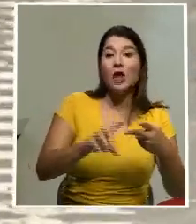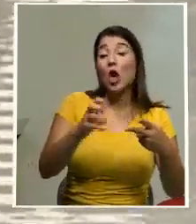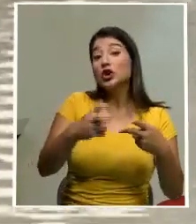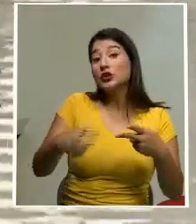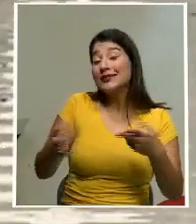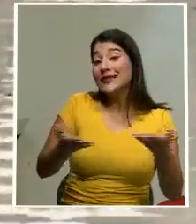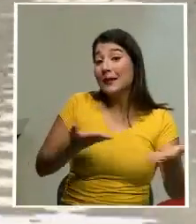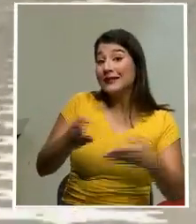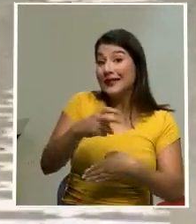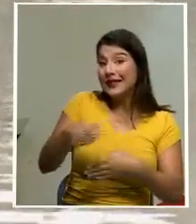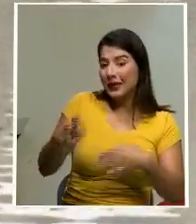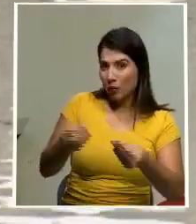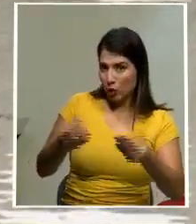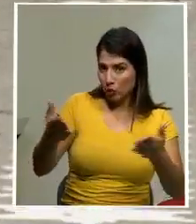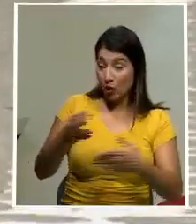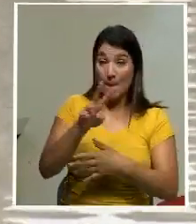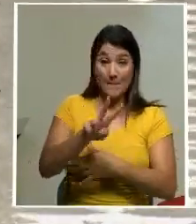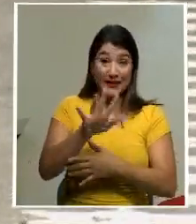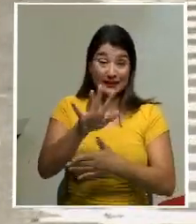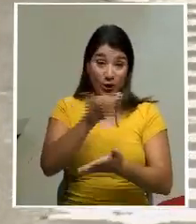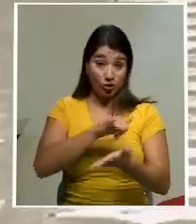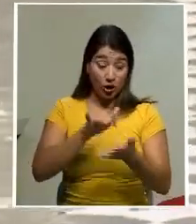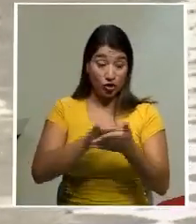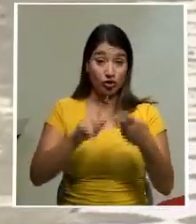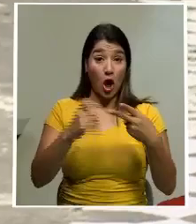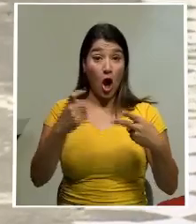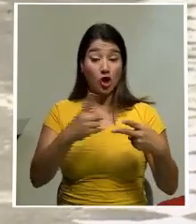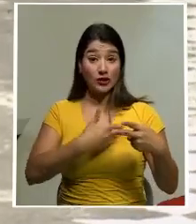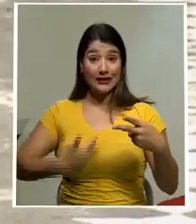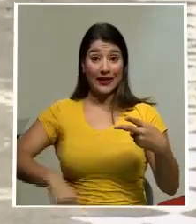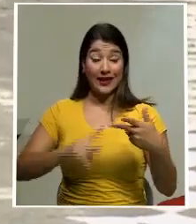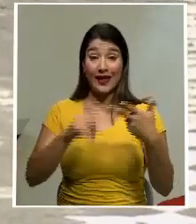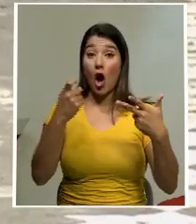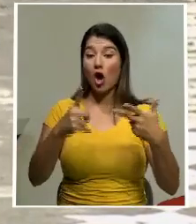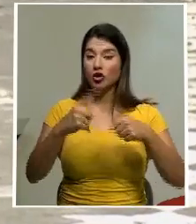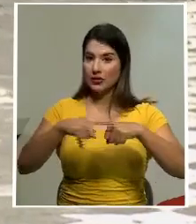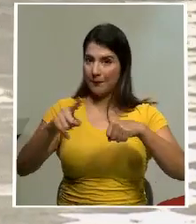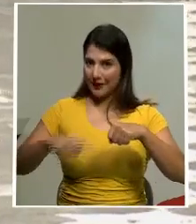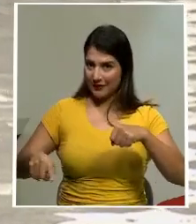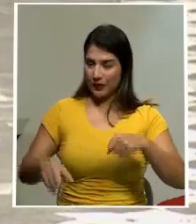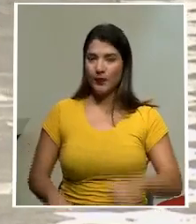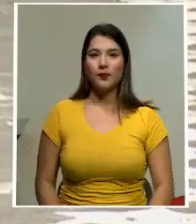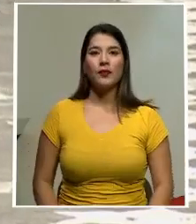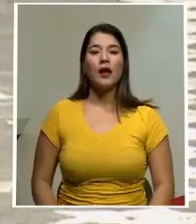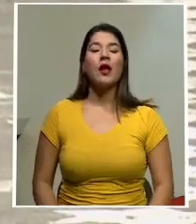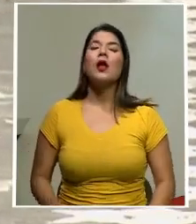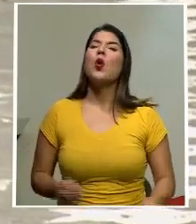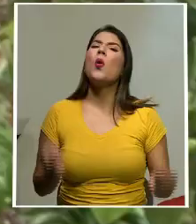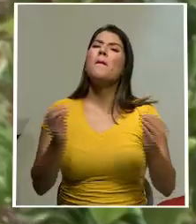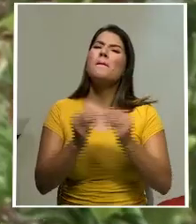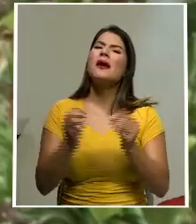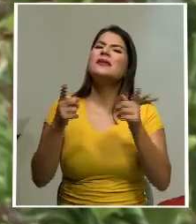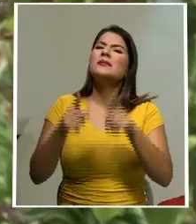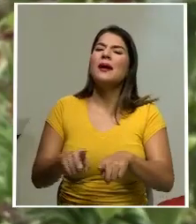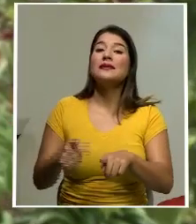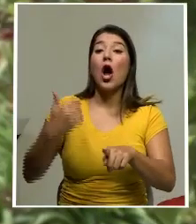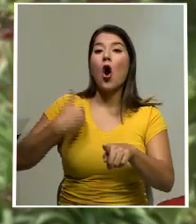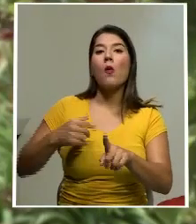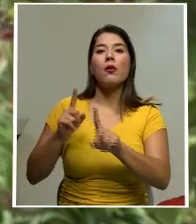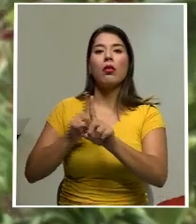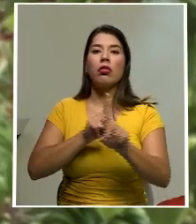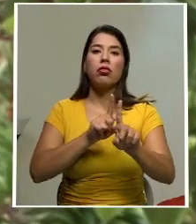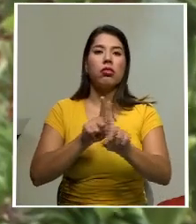estas aprehensiones se realizaron en San José, 11 en Heredia y 11 en Pérez Celedón. El delito que más se comete es el de persecución